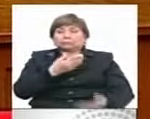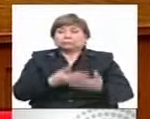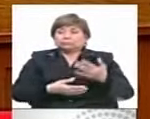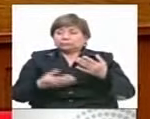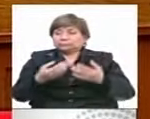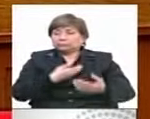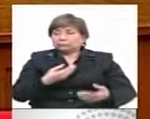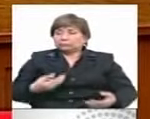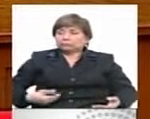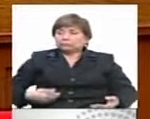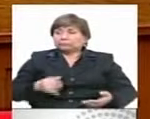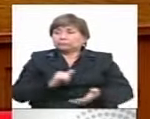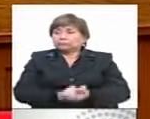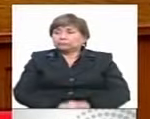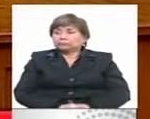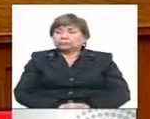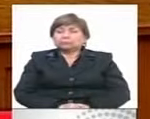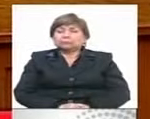del Estado